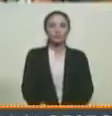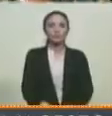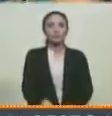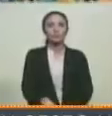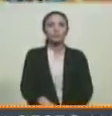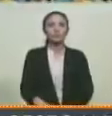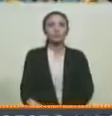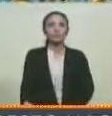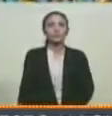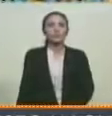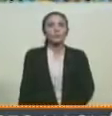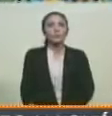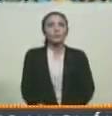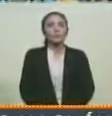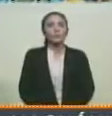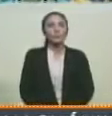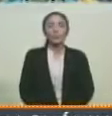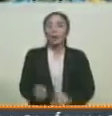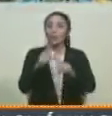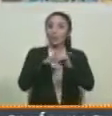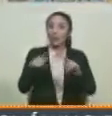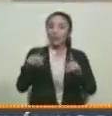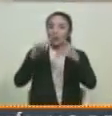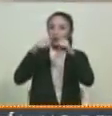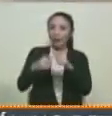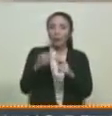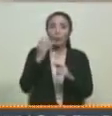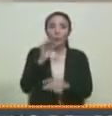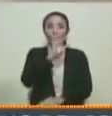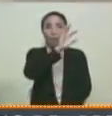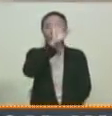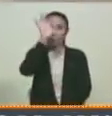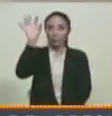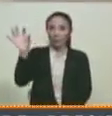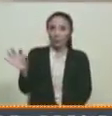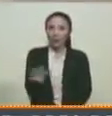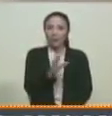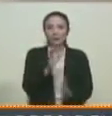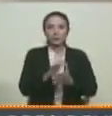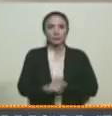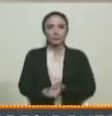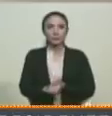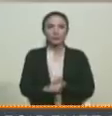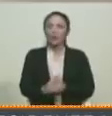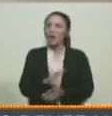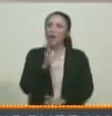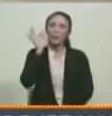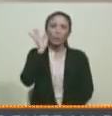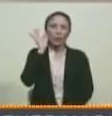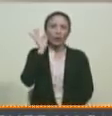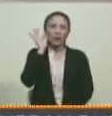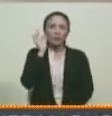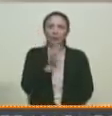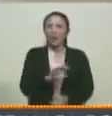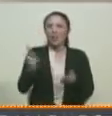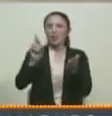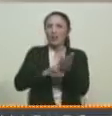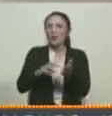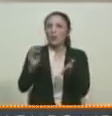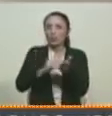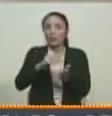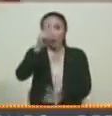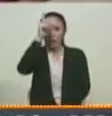Latina. A la Merkel la reeligieron jefa de Estado en